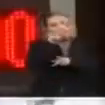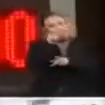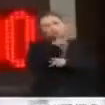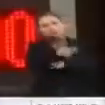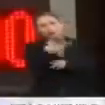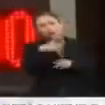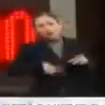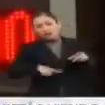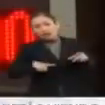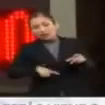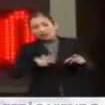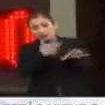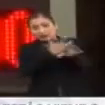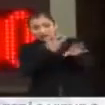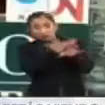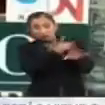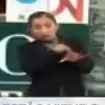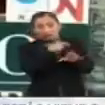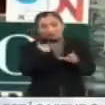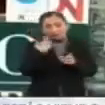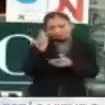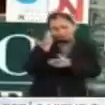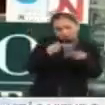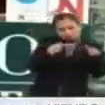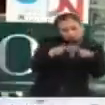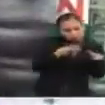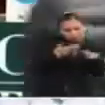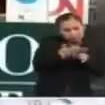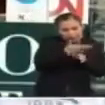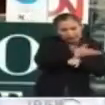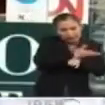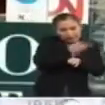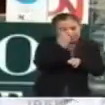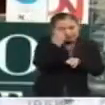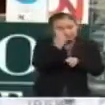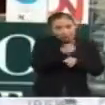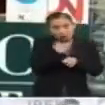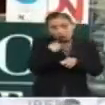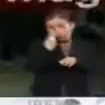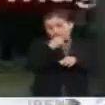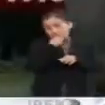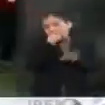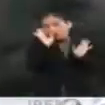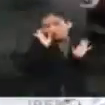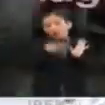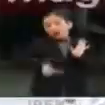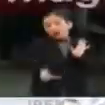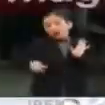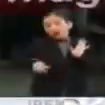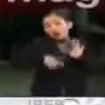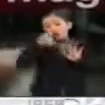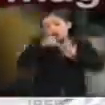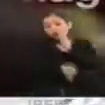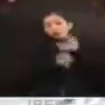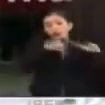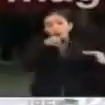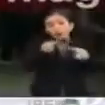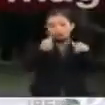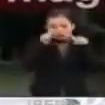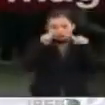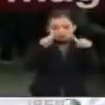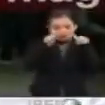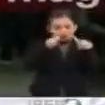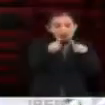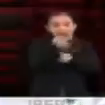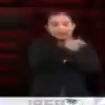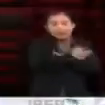el que el gobierno estadounidense está tomando medidas yo le llamaría una administración profunda del comercio,